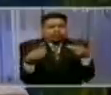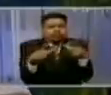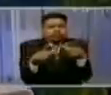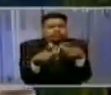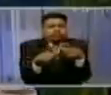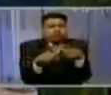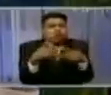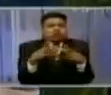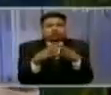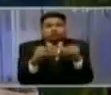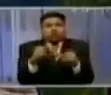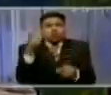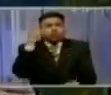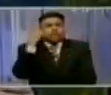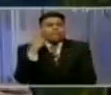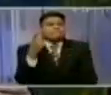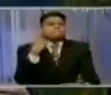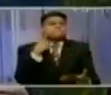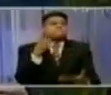de todos los temas.